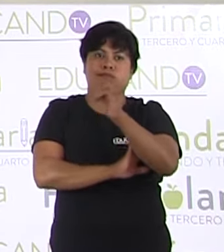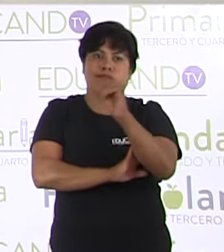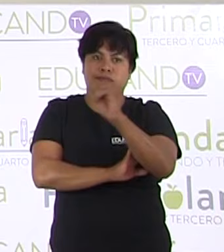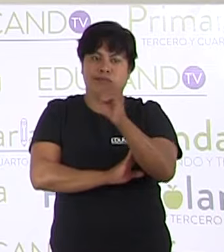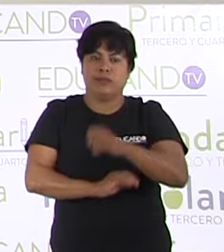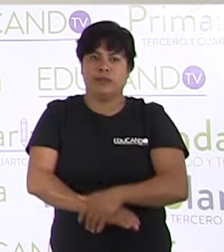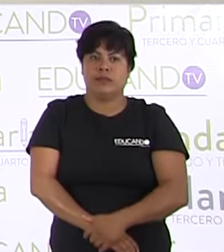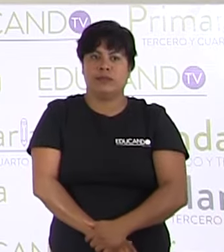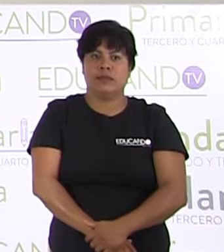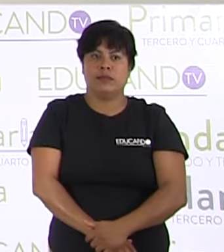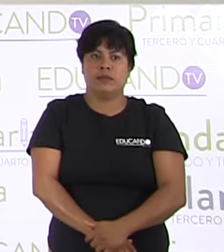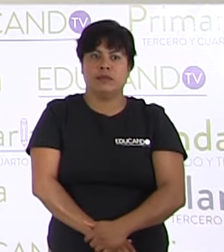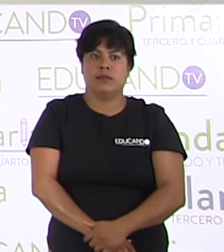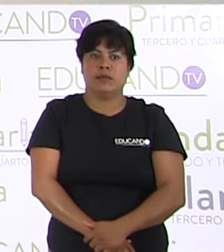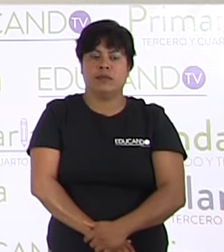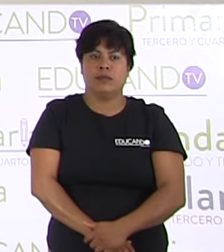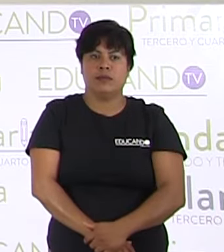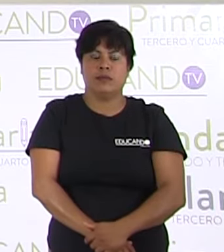acuerdo